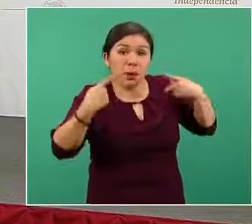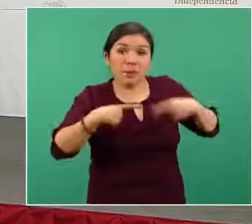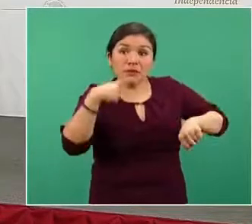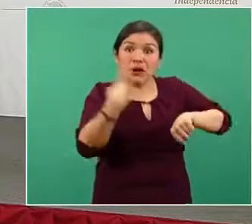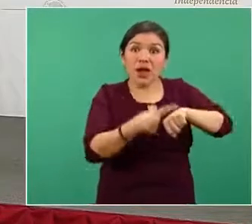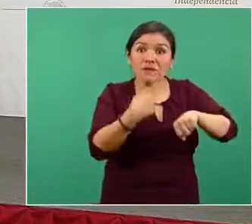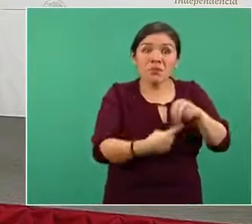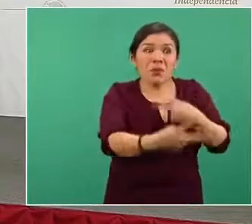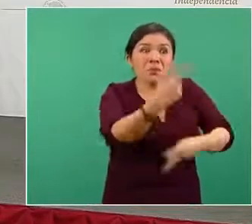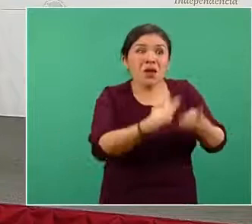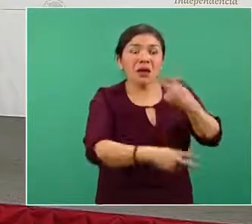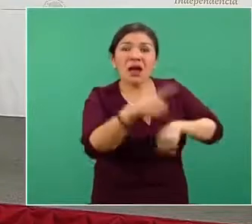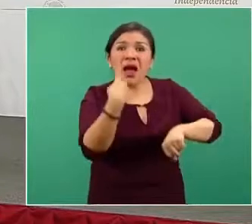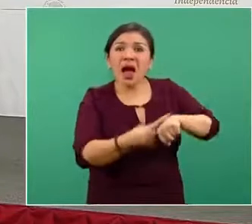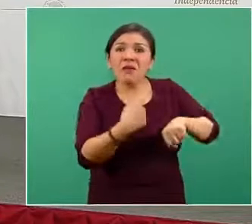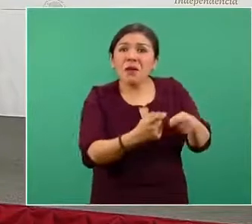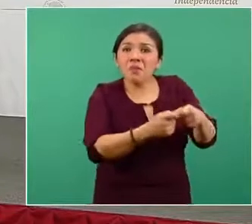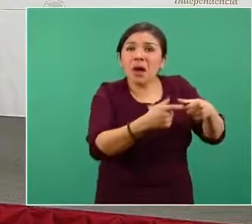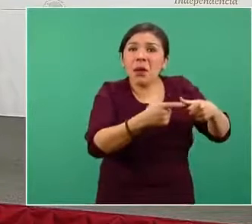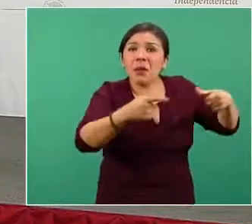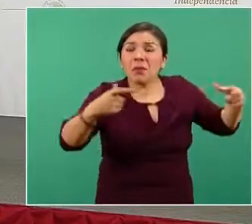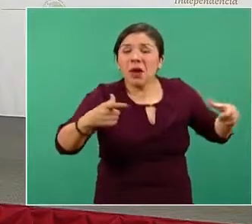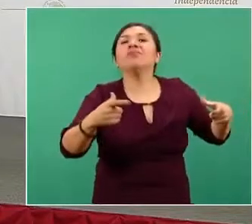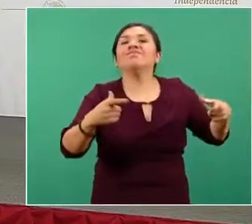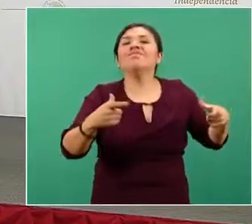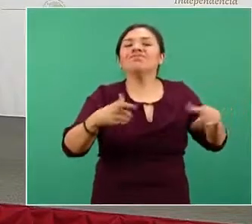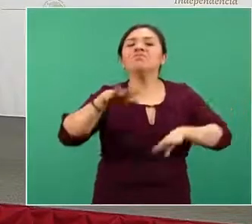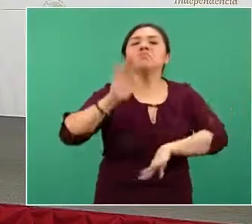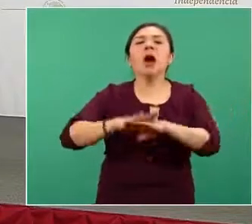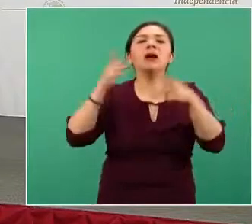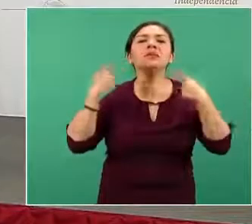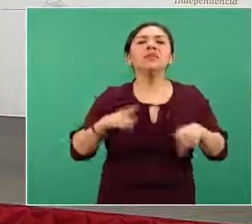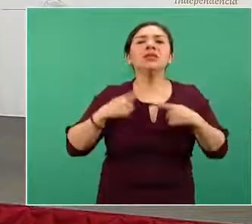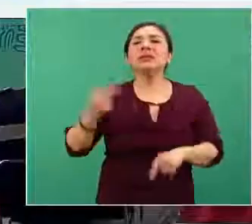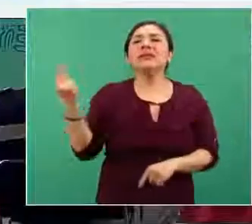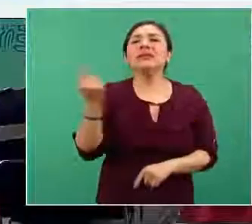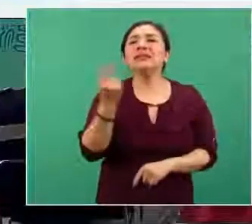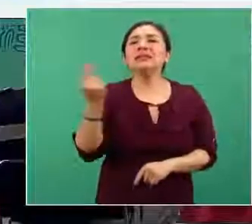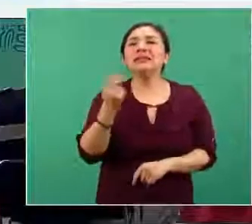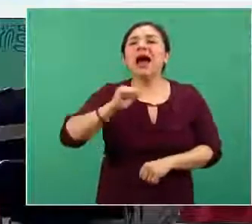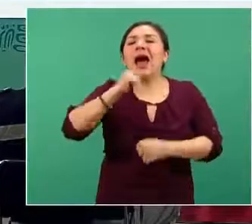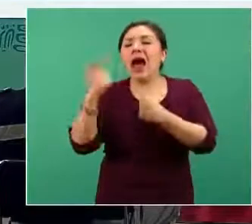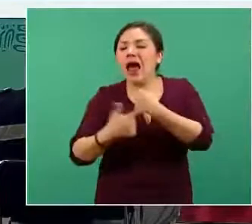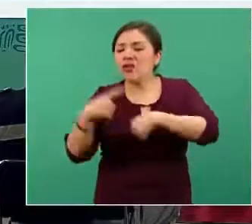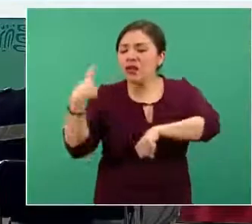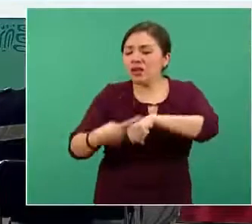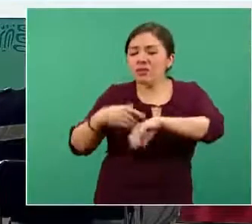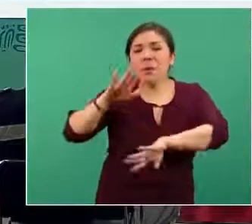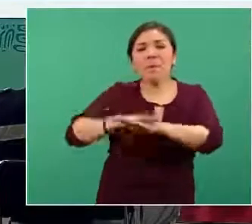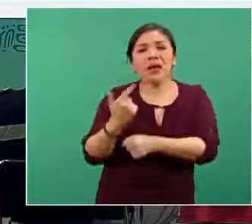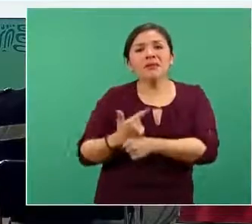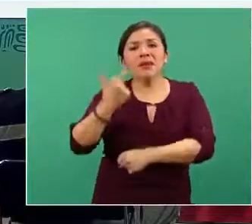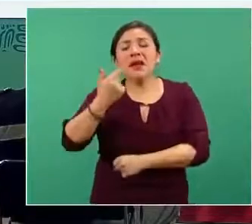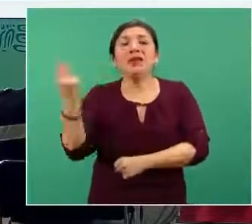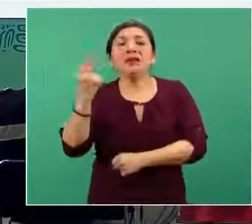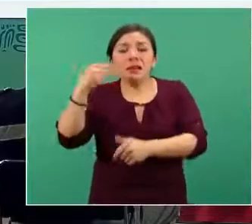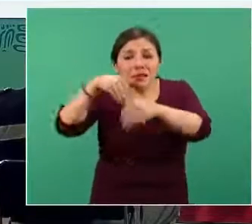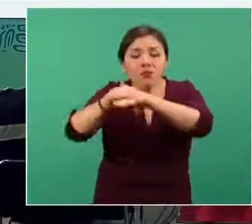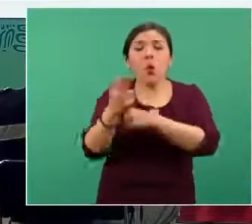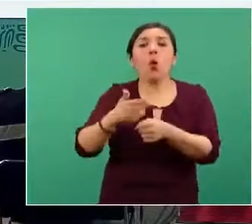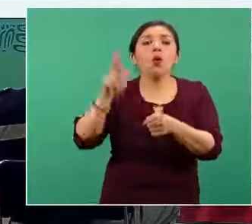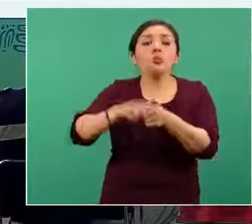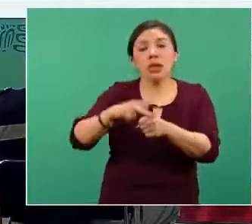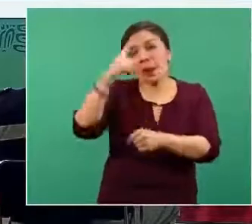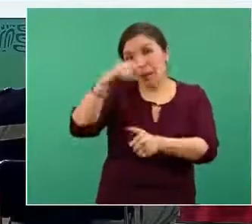la carga de enfermedad, pues obviamente se incrementa la proporción de personas que padecen o desarrollan enfermedad grave y crítica